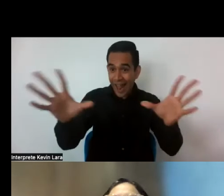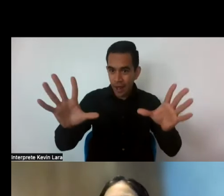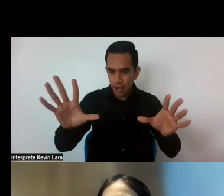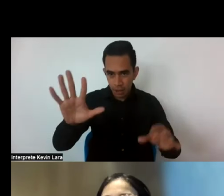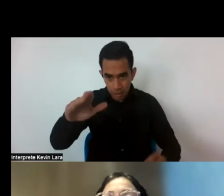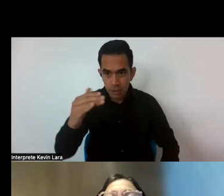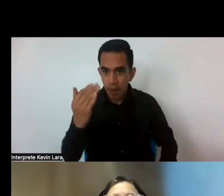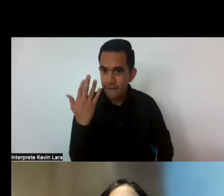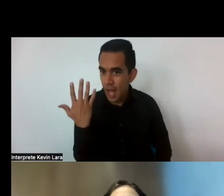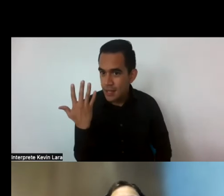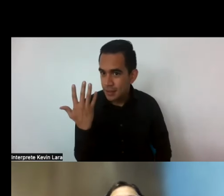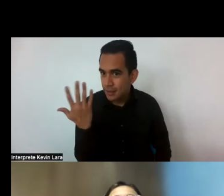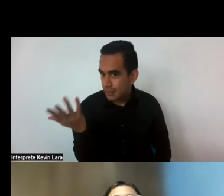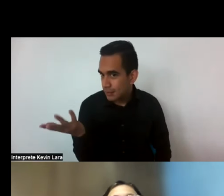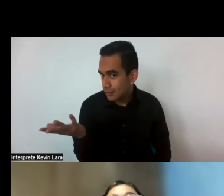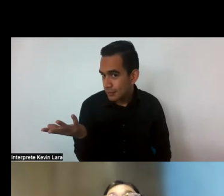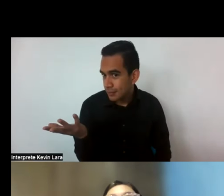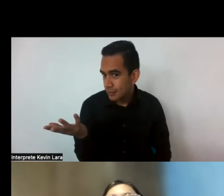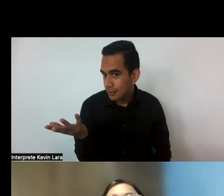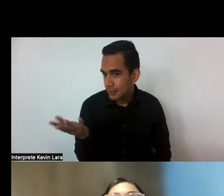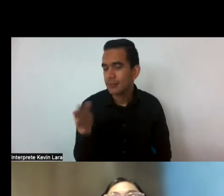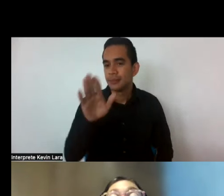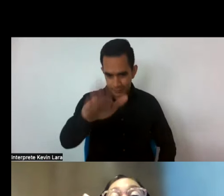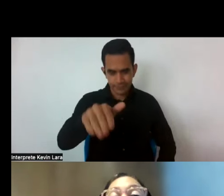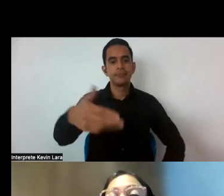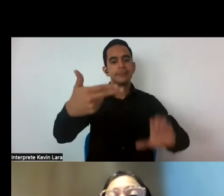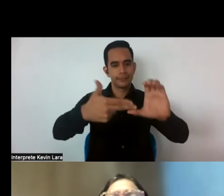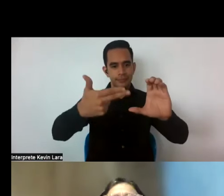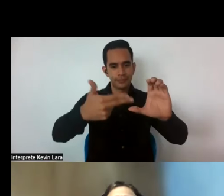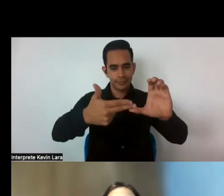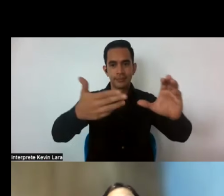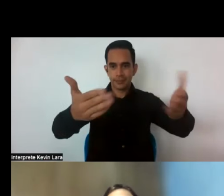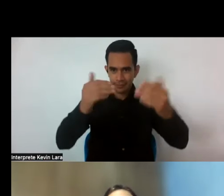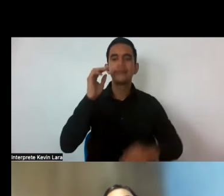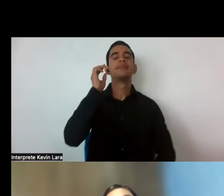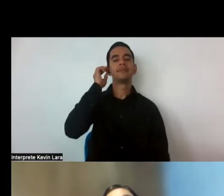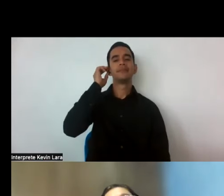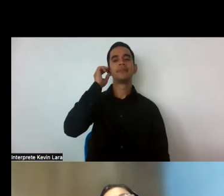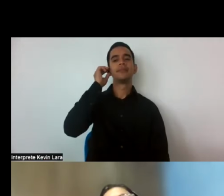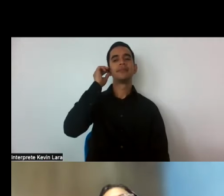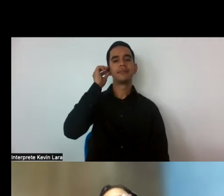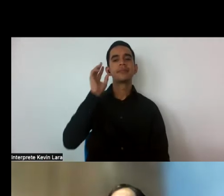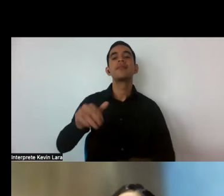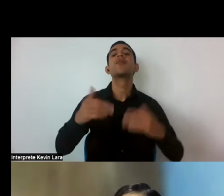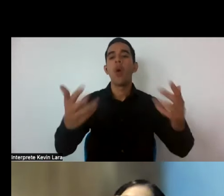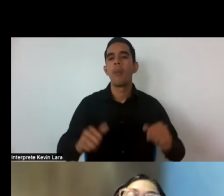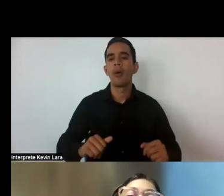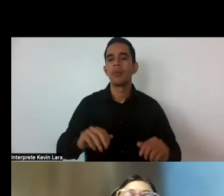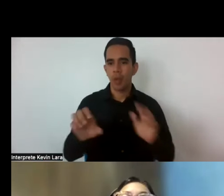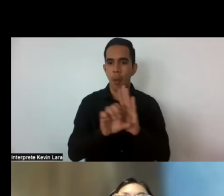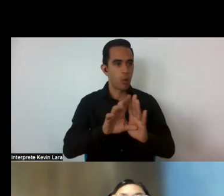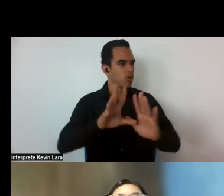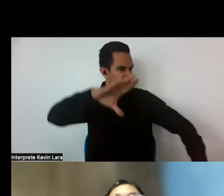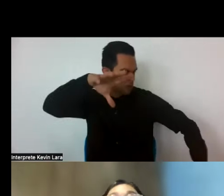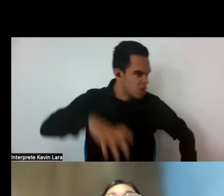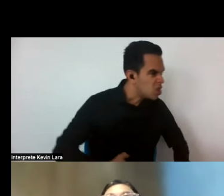fácil? Y ahí vuelvan otra vez en el chat. Me encanta. Desde el enojo, cuerpo, actitud, dicen lo molestos que estamos. Tal